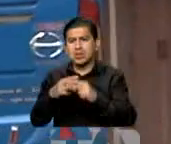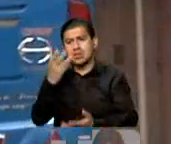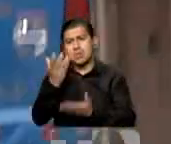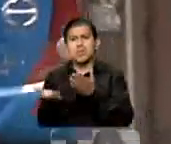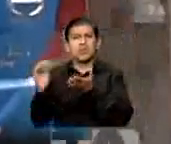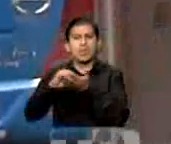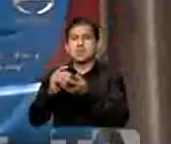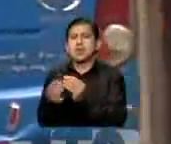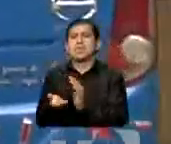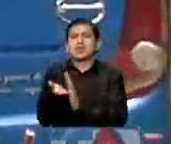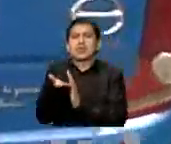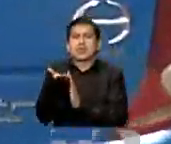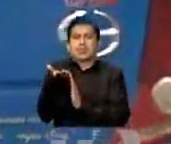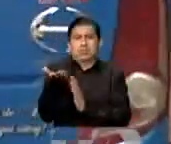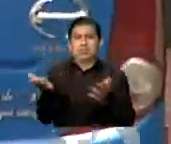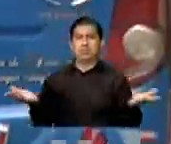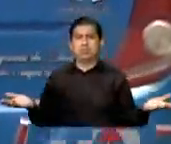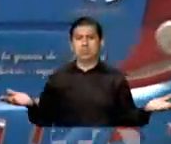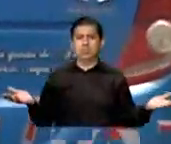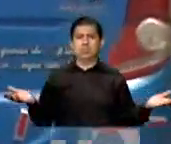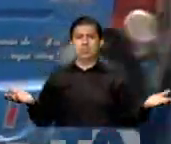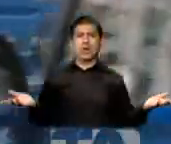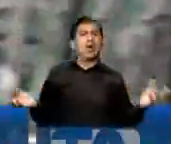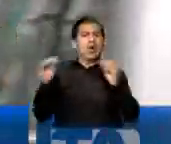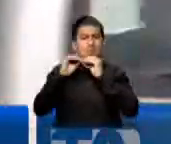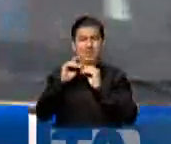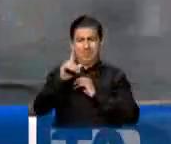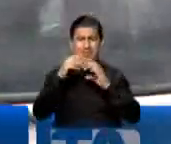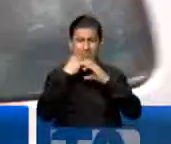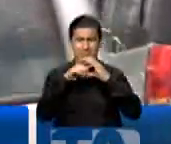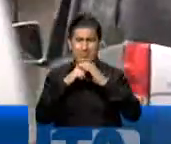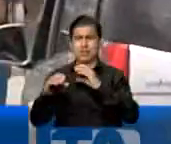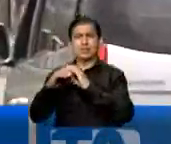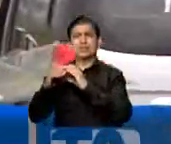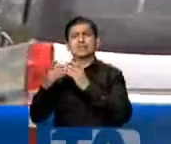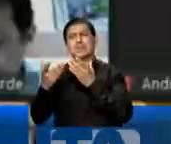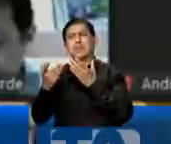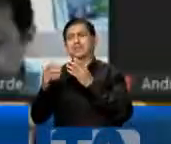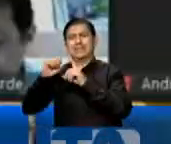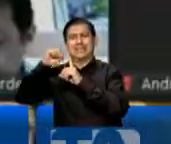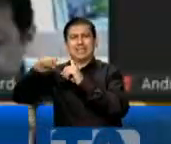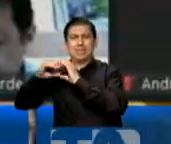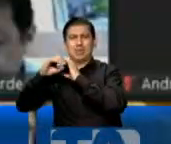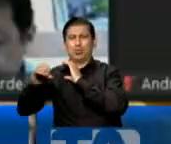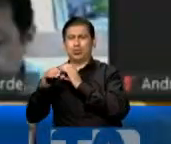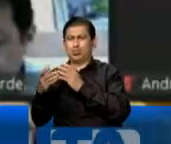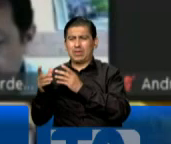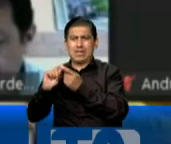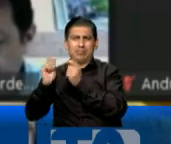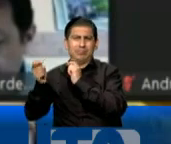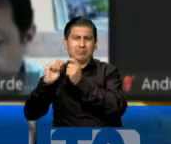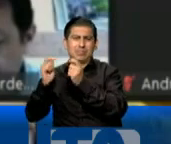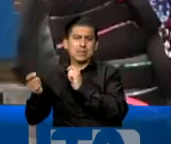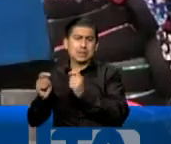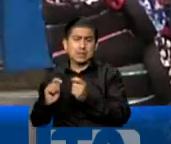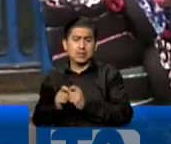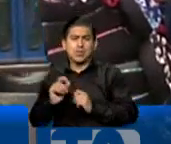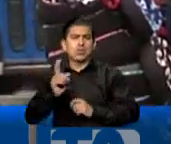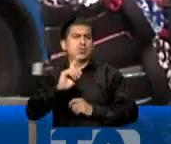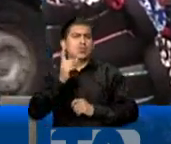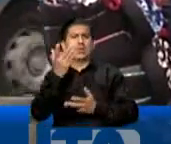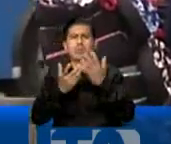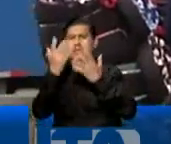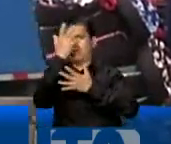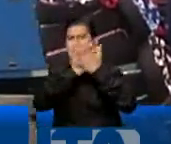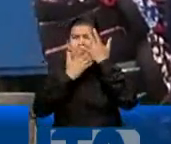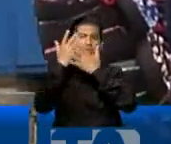tarifa. Otro de los pedidos fue rever la integración del sistema de transporte público por fases. Los ediles aseguran que esto podría ocasionar